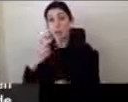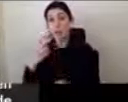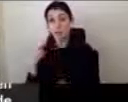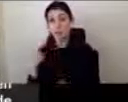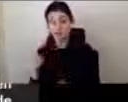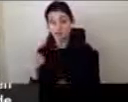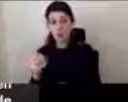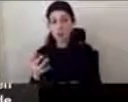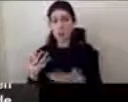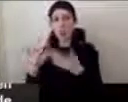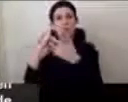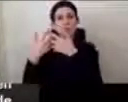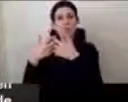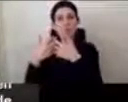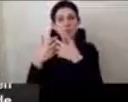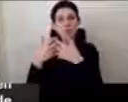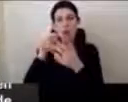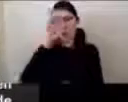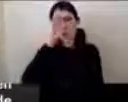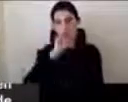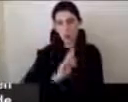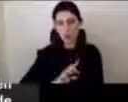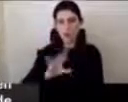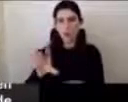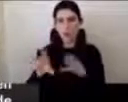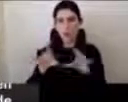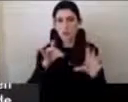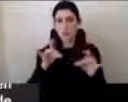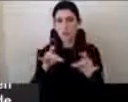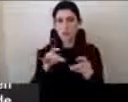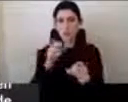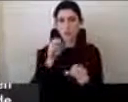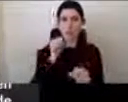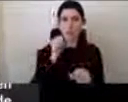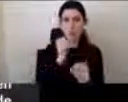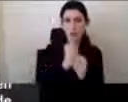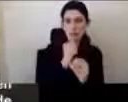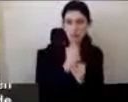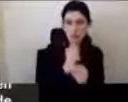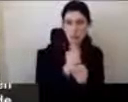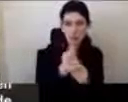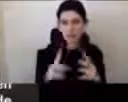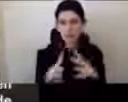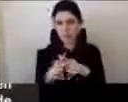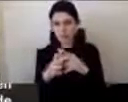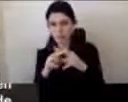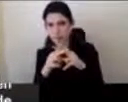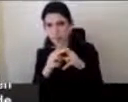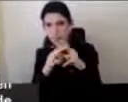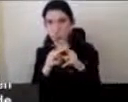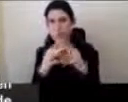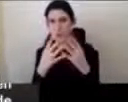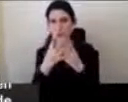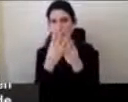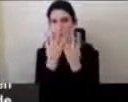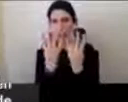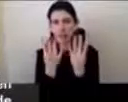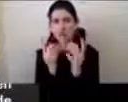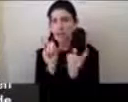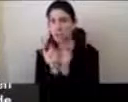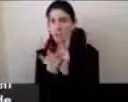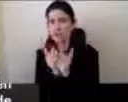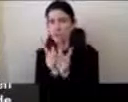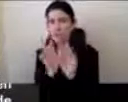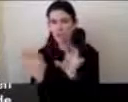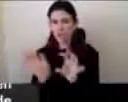en la selección de roles, colocación de trabajadores, construcción de mazo y gestión de recursos. Las reglas